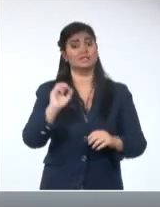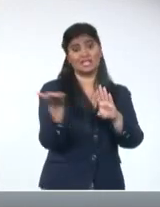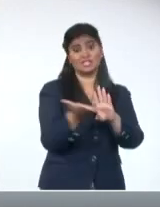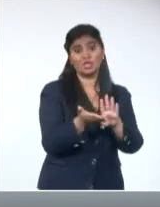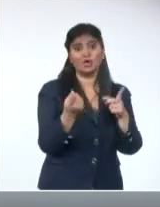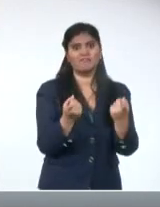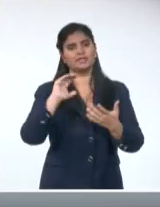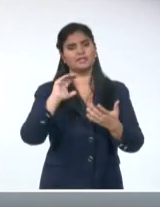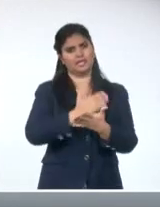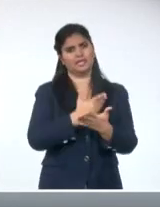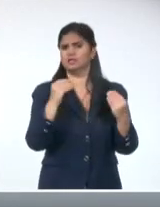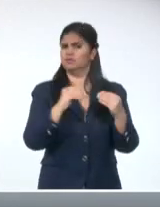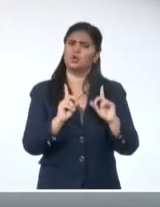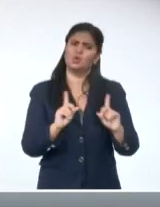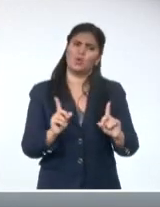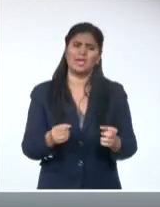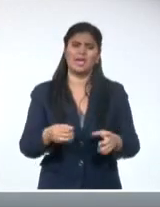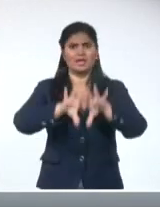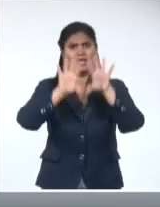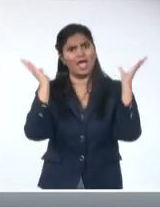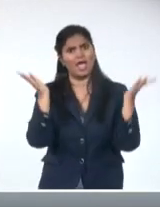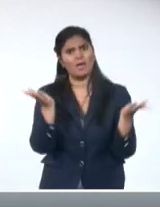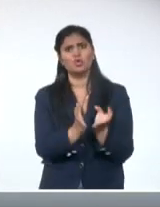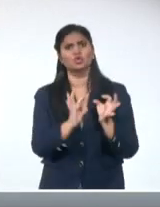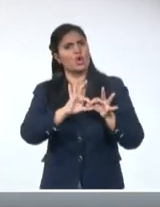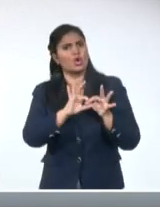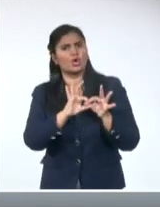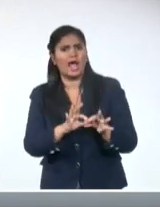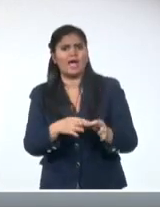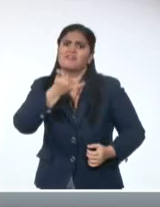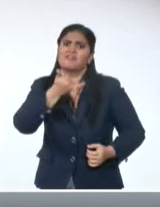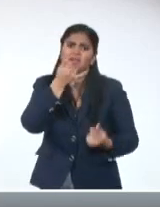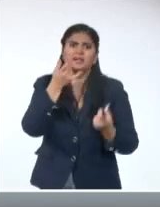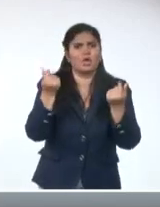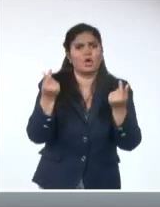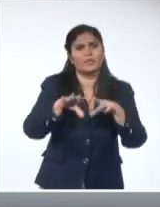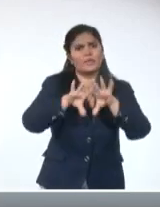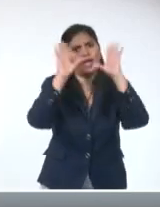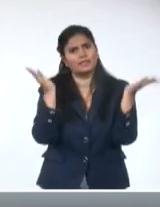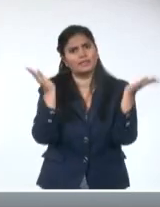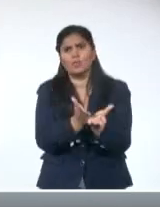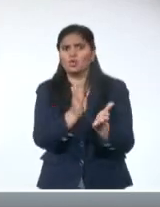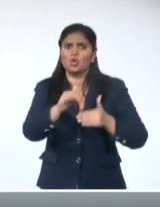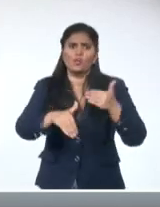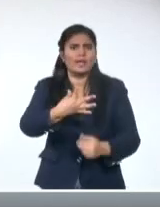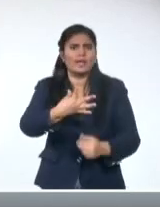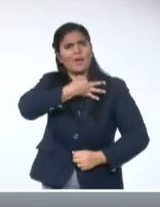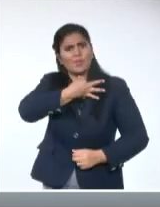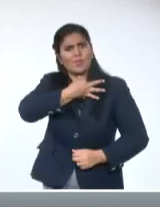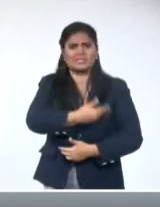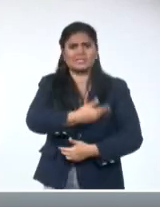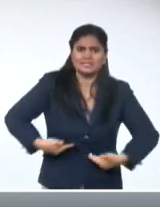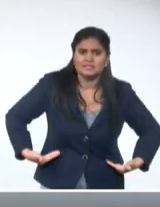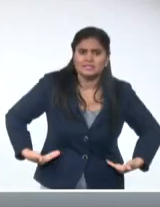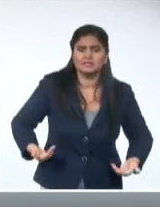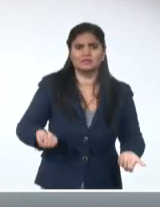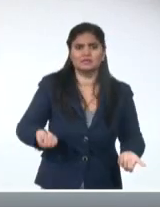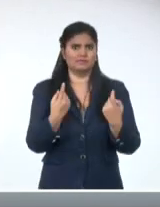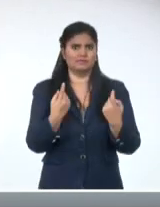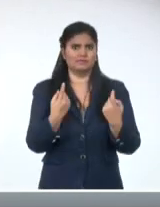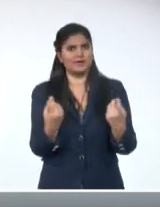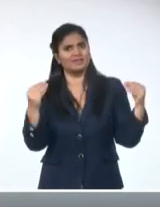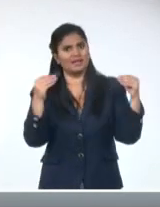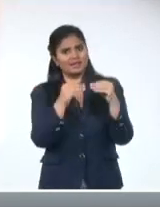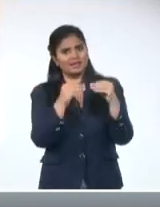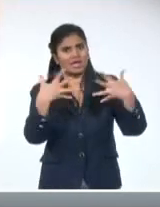destacando que afecta gravemente a la economía de todo el bloque y no alcanza su objetivo de debilitar a Moscú ni de tener el conflicto